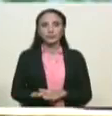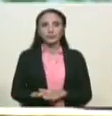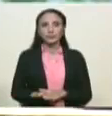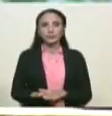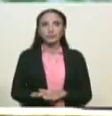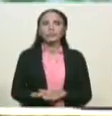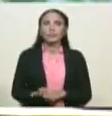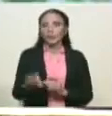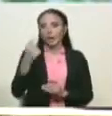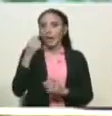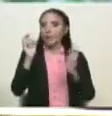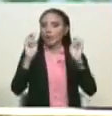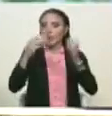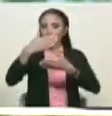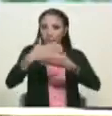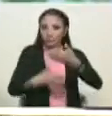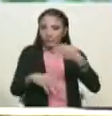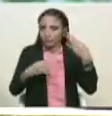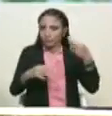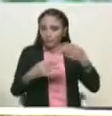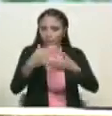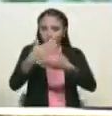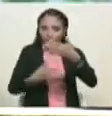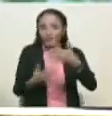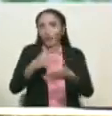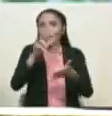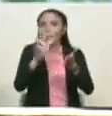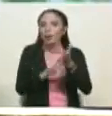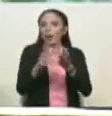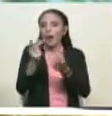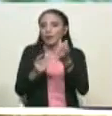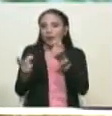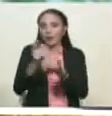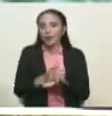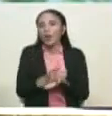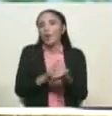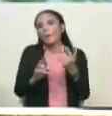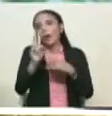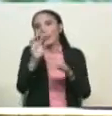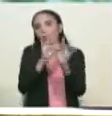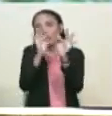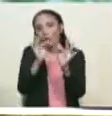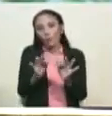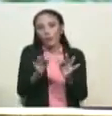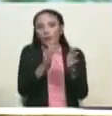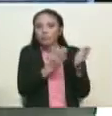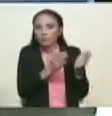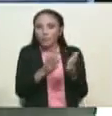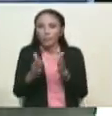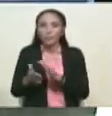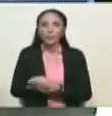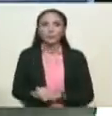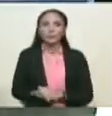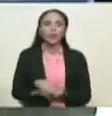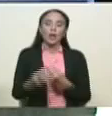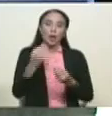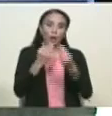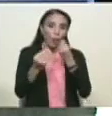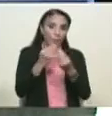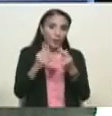Y en este caso, de este punto de cuenta de recursos que voy a aprobar, para dos motores. El